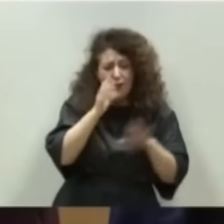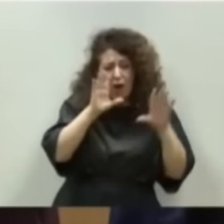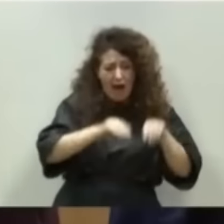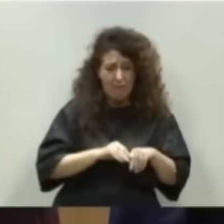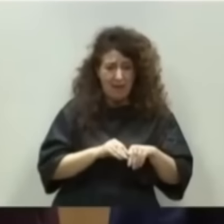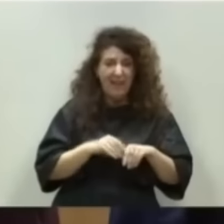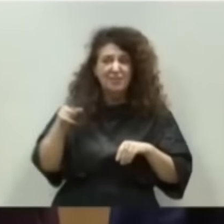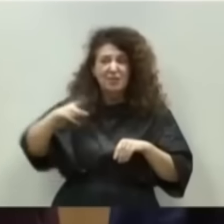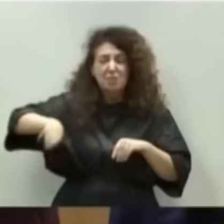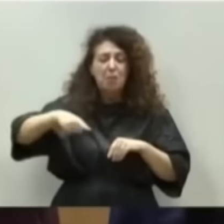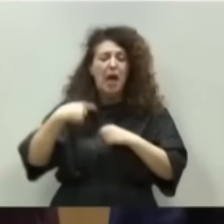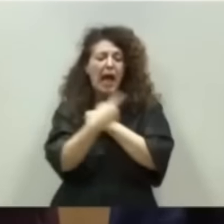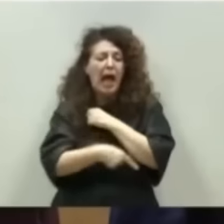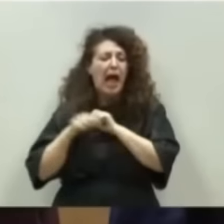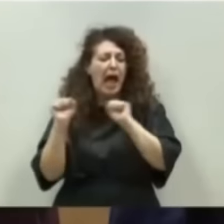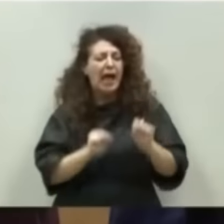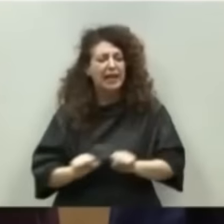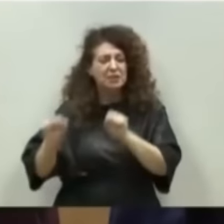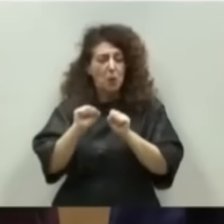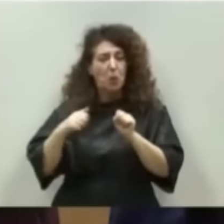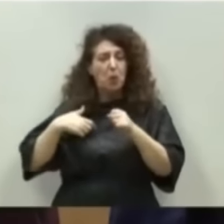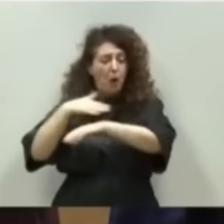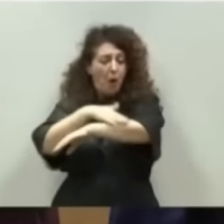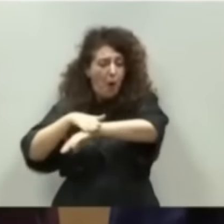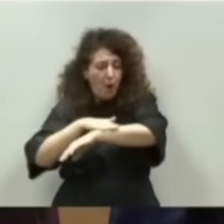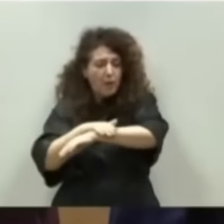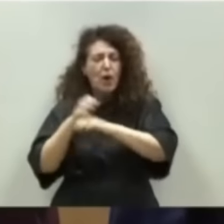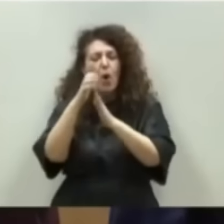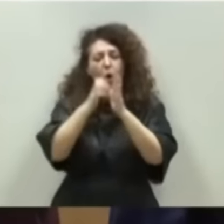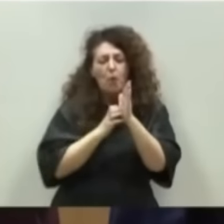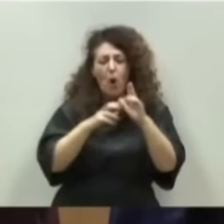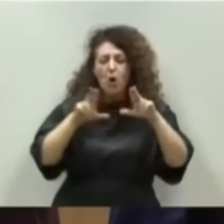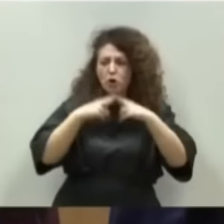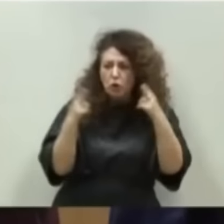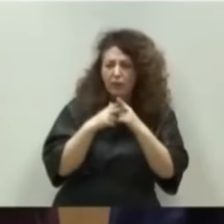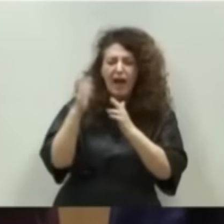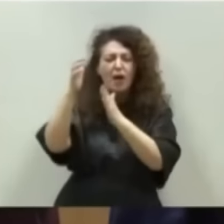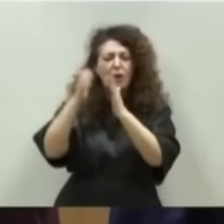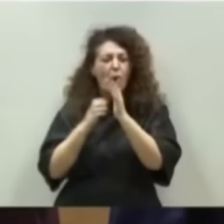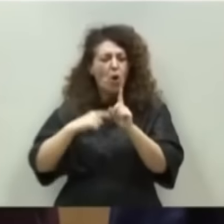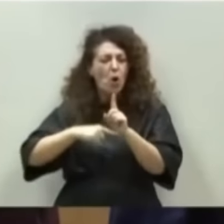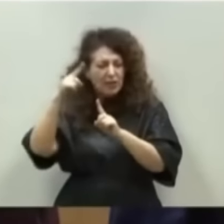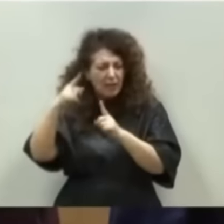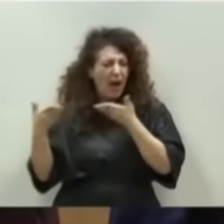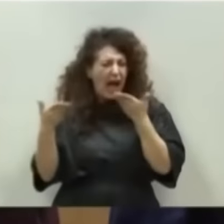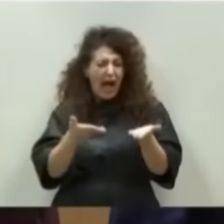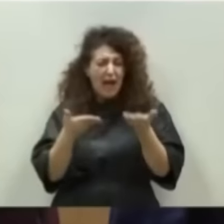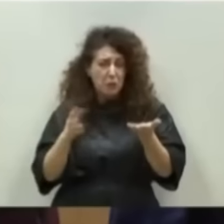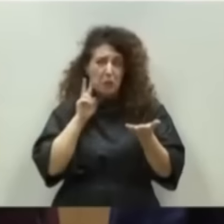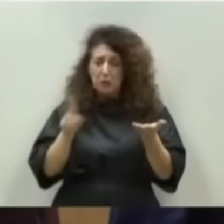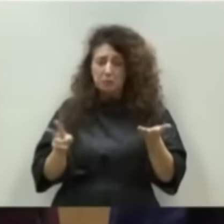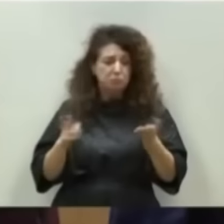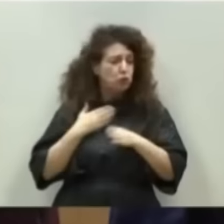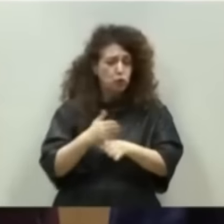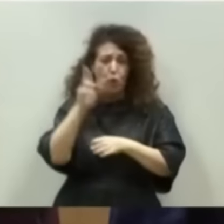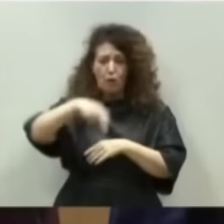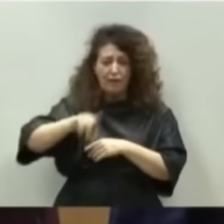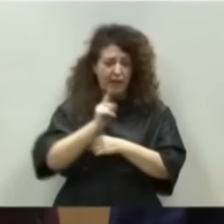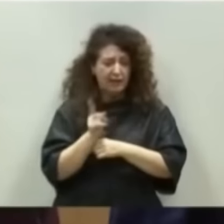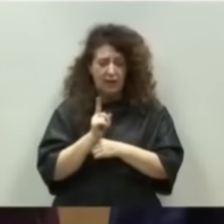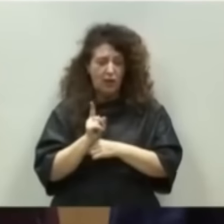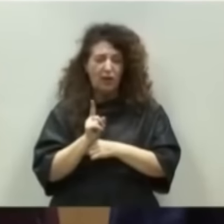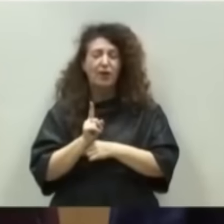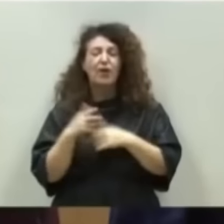escudos puestos en marcha por el Gobierno, los bonos sociales, los bonos térmicos, las ayudas no son suficientes, han